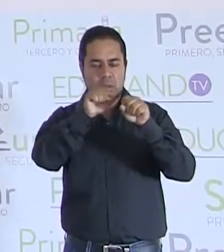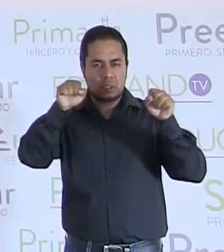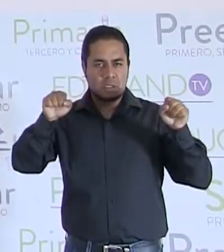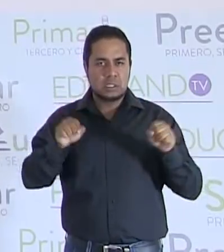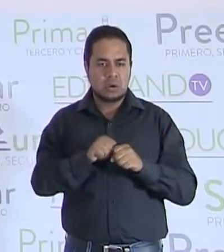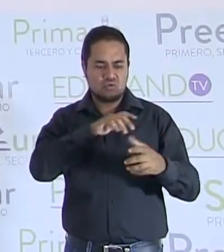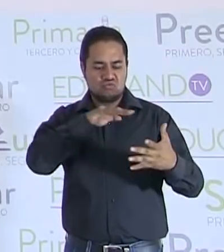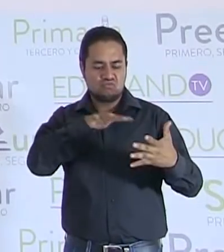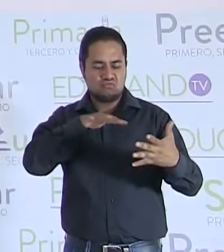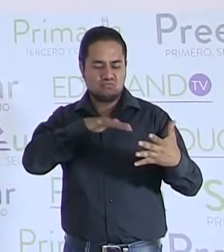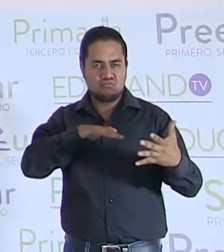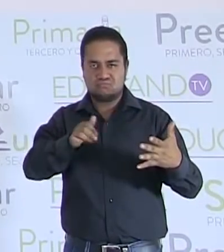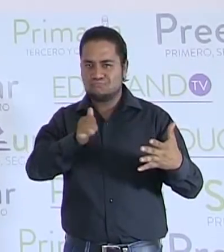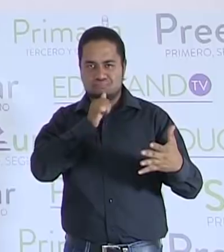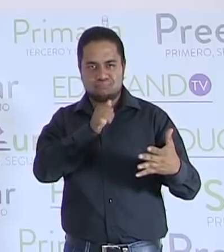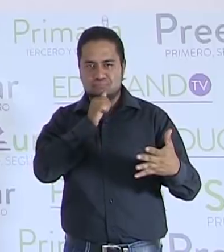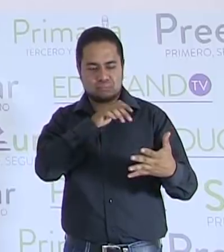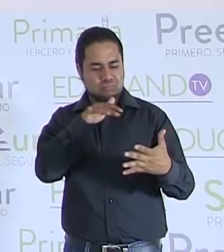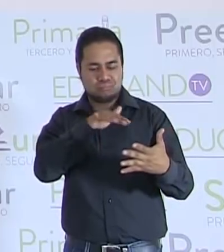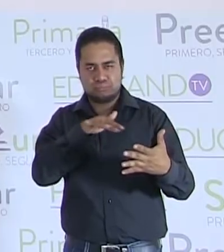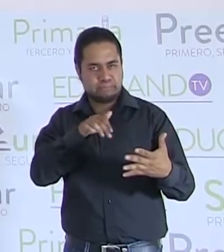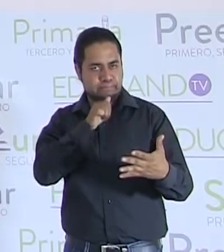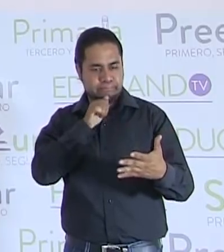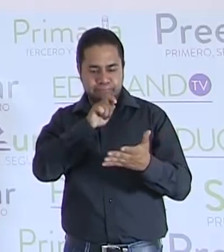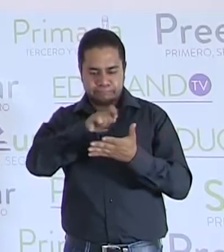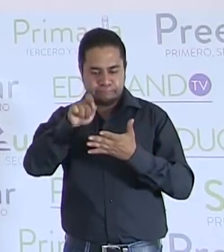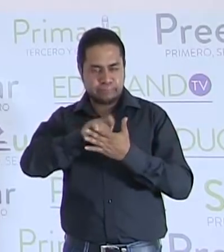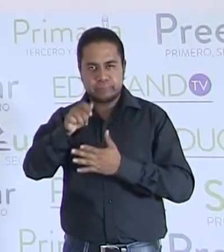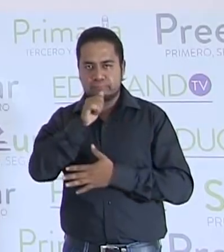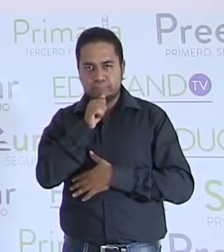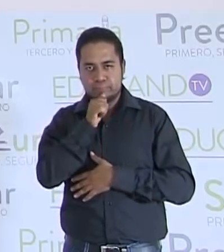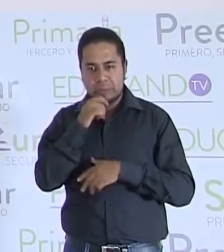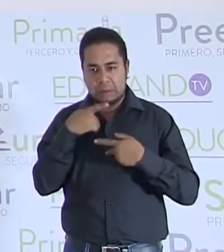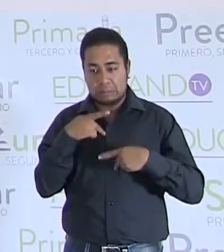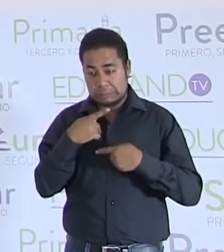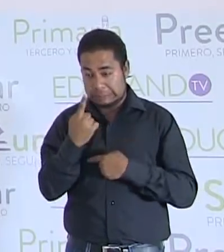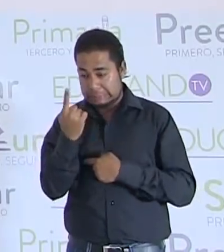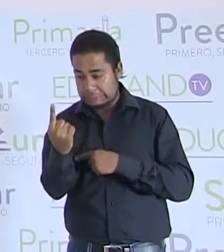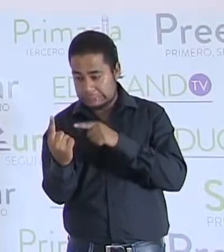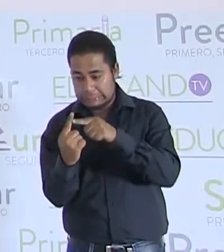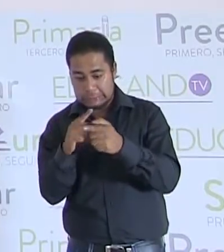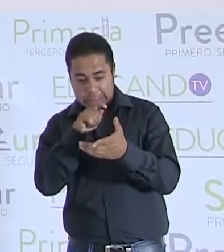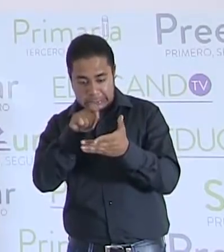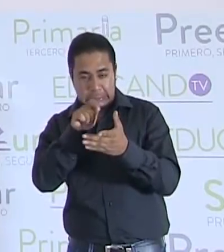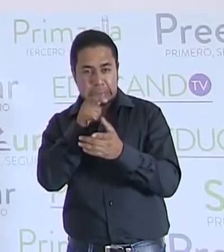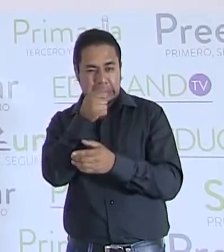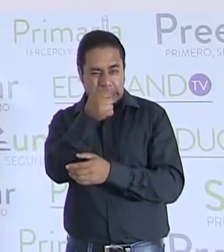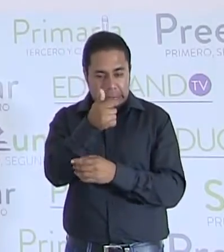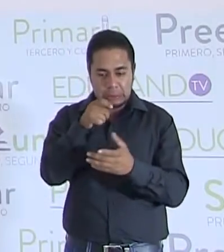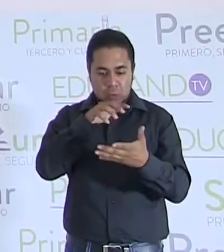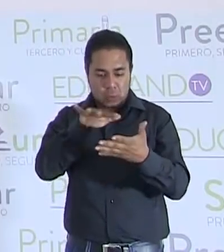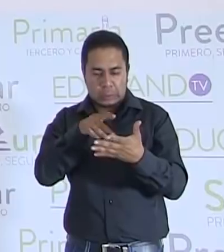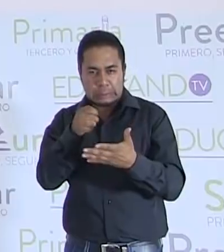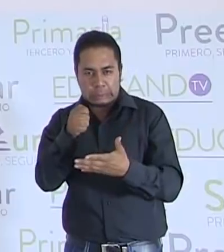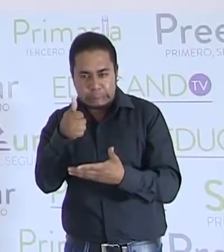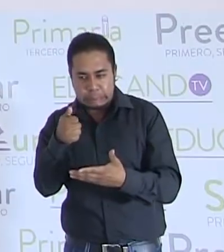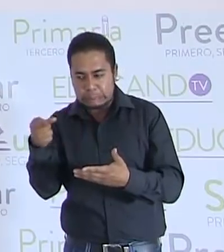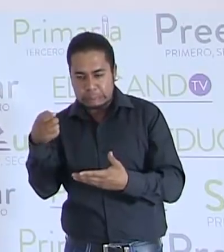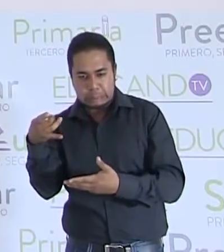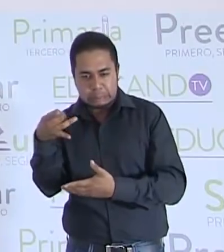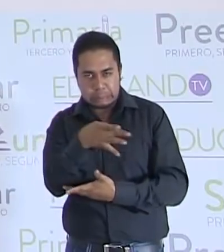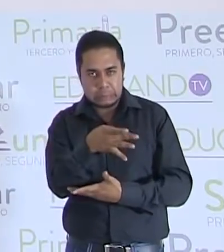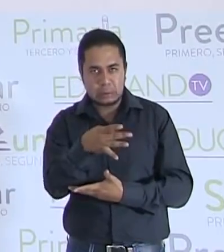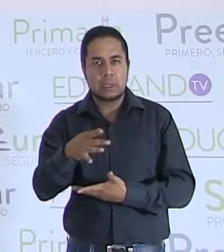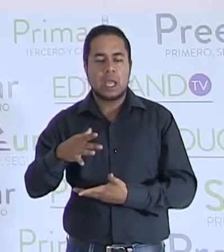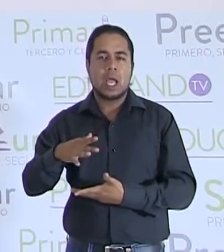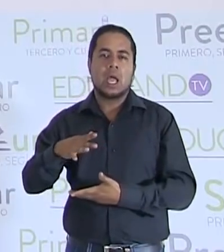nadie lee todavía, nadie escribe, el que lea un poquito o el que escriba un poquito, mejor que los demás, va